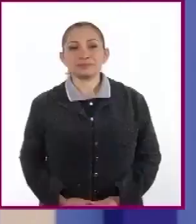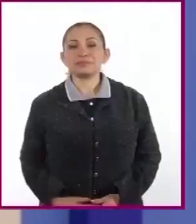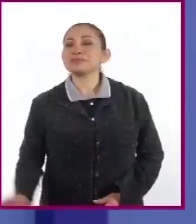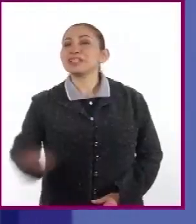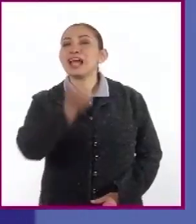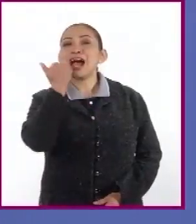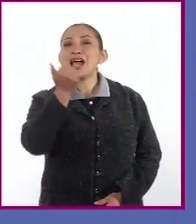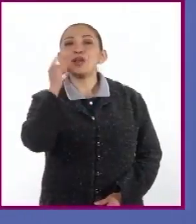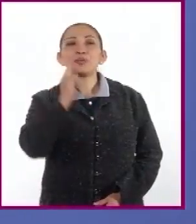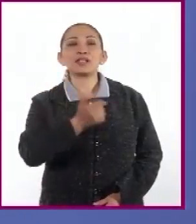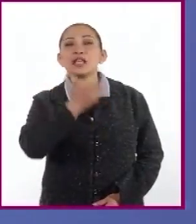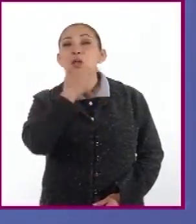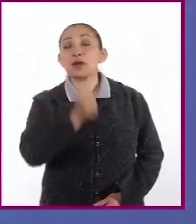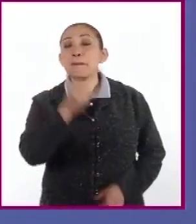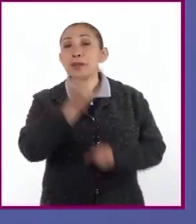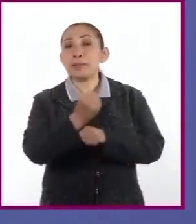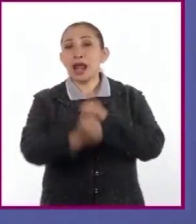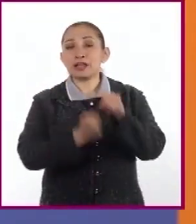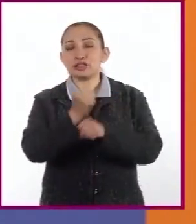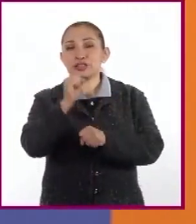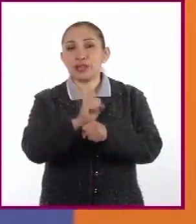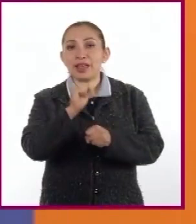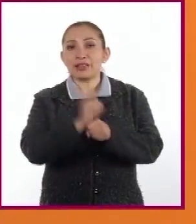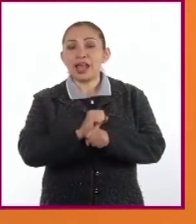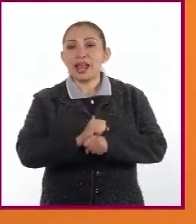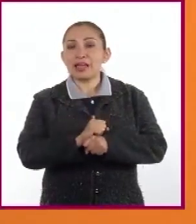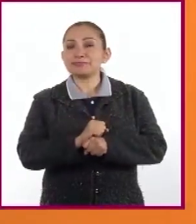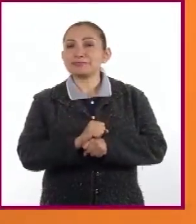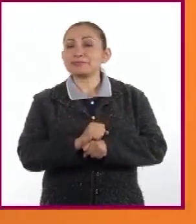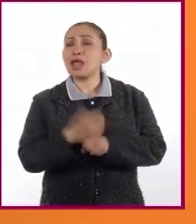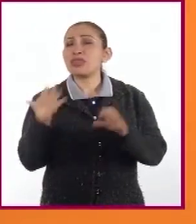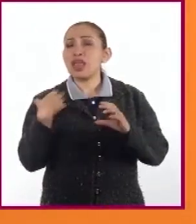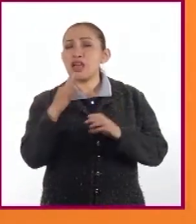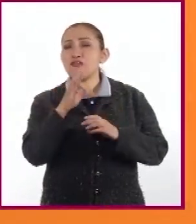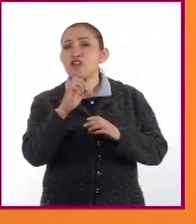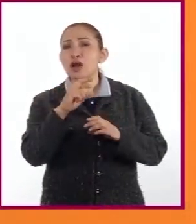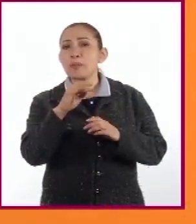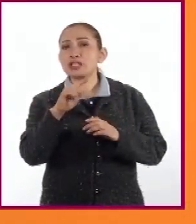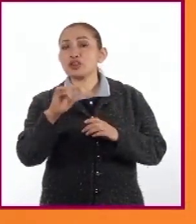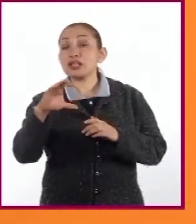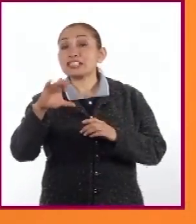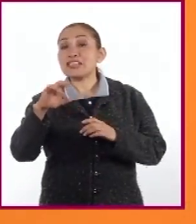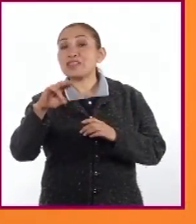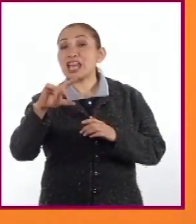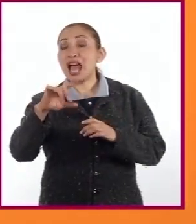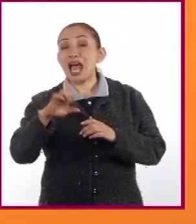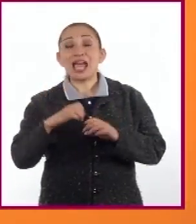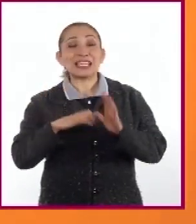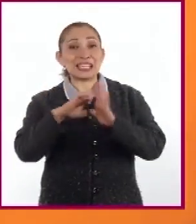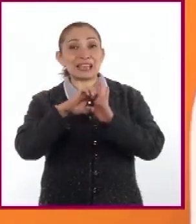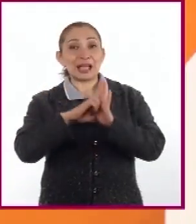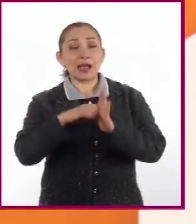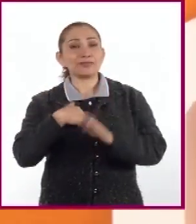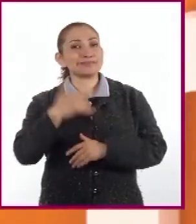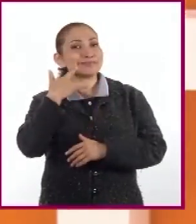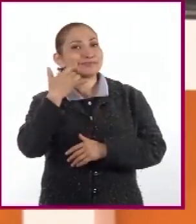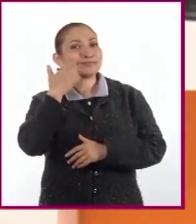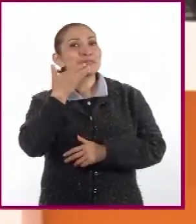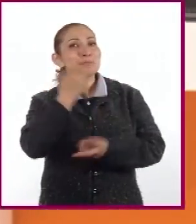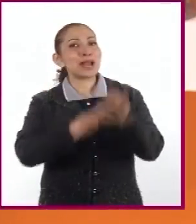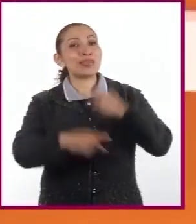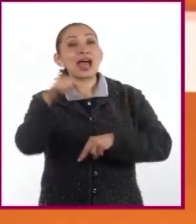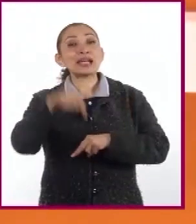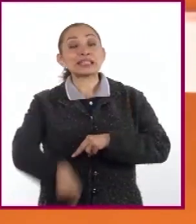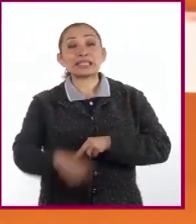alumnas y alumnos de primer grado de secundaria de la asignatura Formación Cívica y Ética. Reciban la más cordial bienvenida a